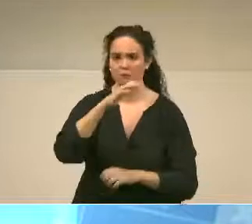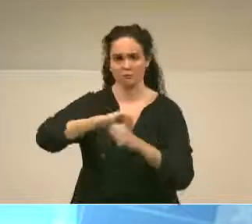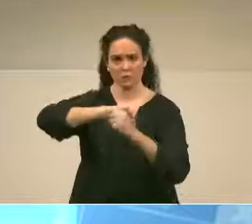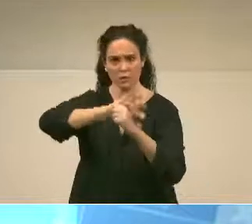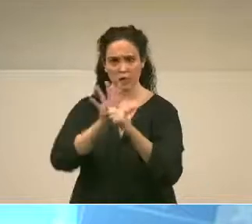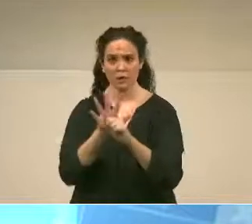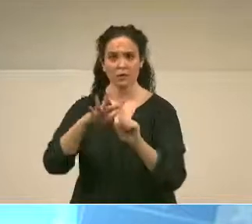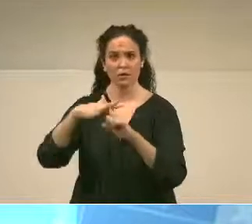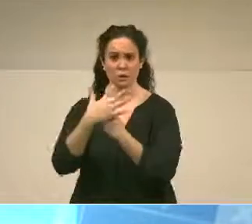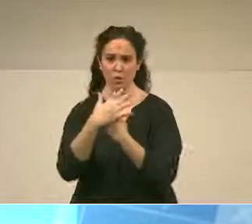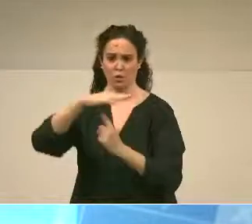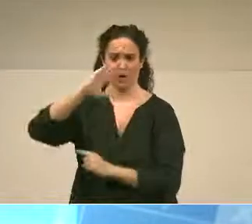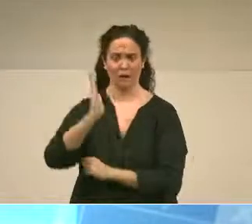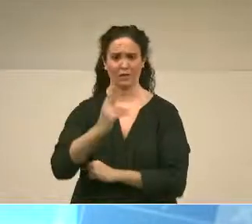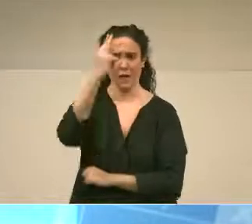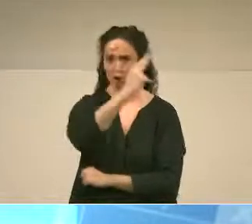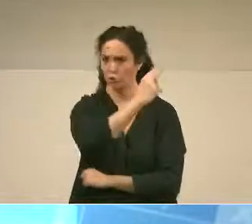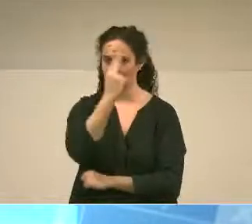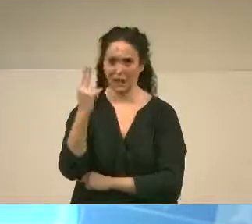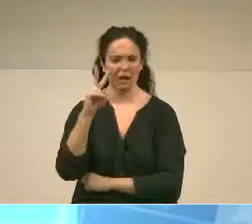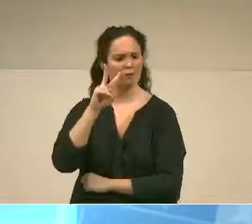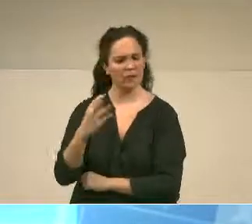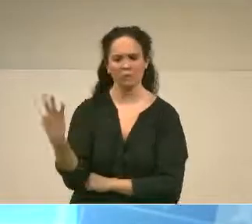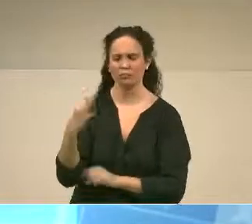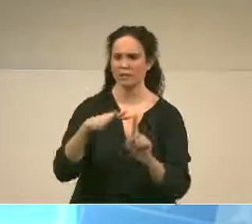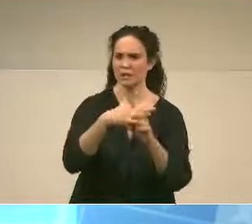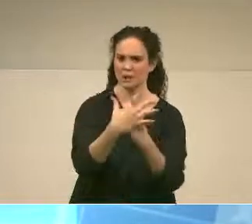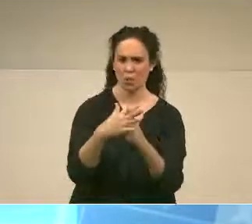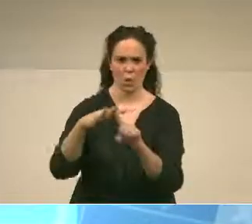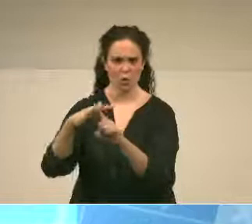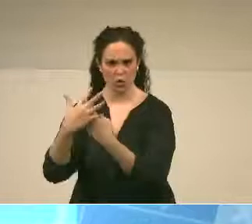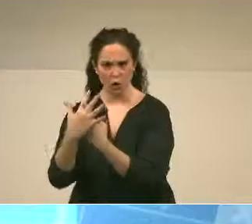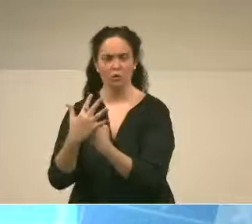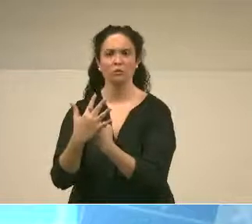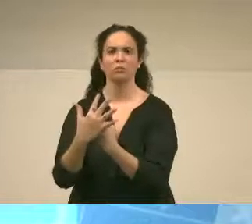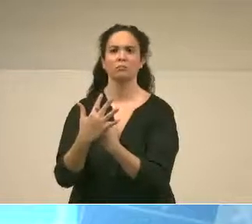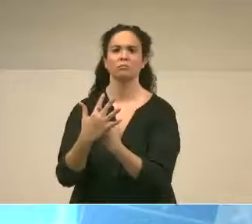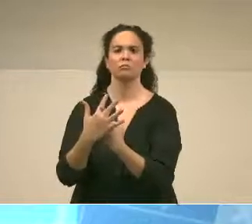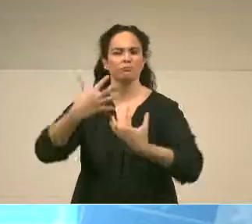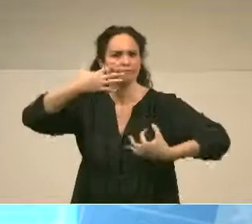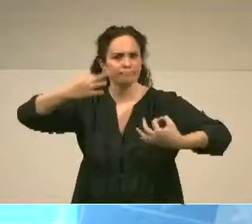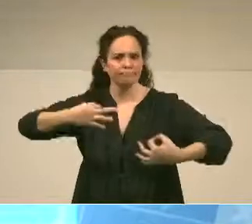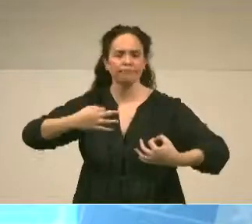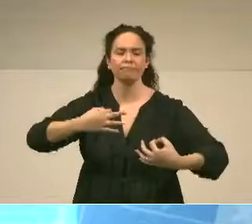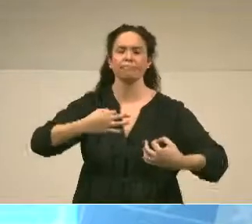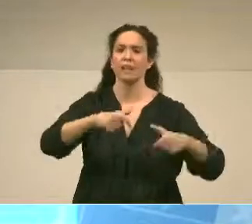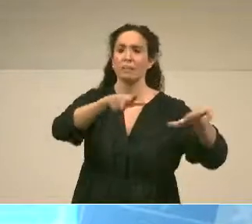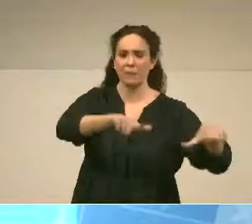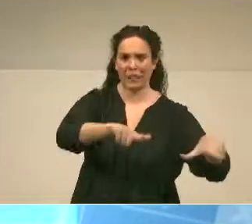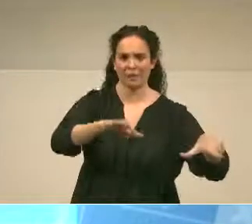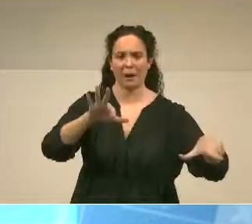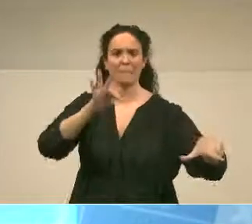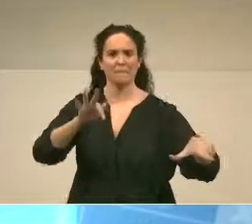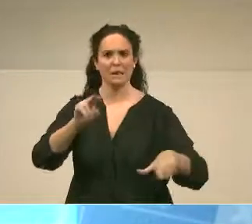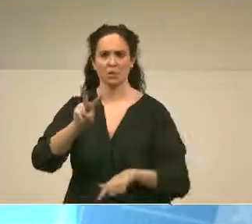eraginari erreparatzen badiogu, ikusiko dugu Osakidetzan naiz ziun ospitaleratuak dauden pertsona